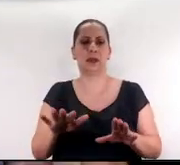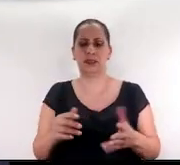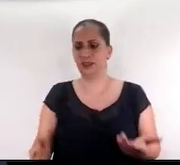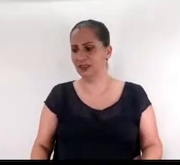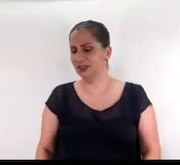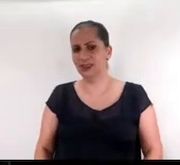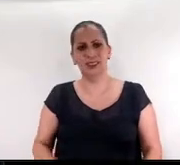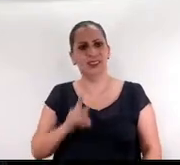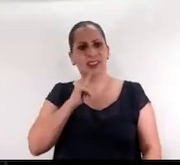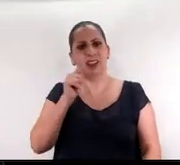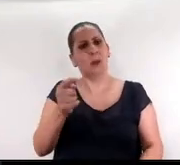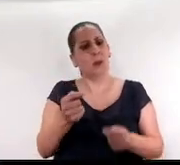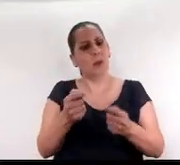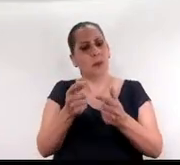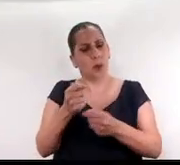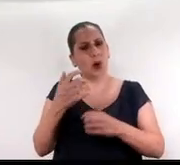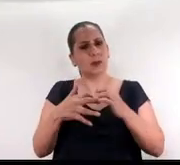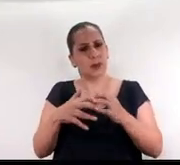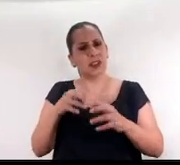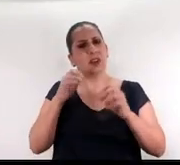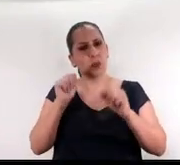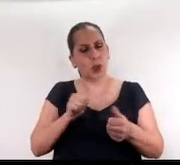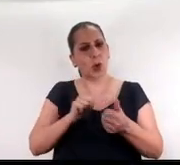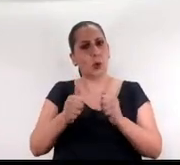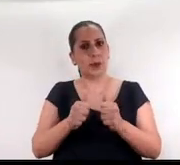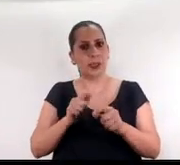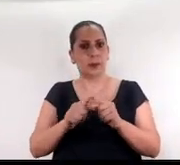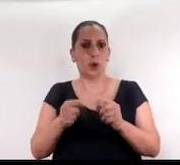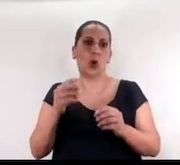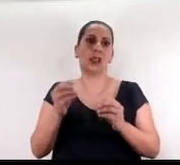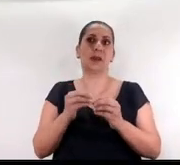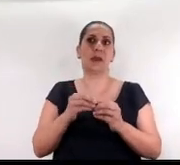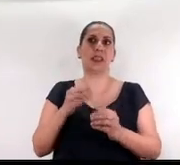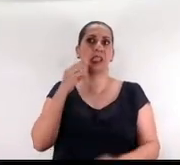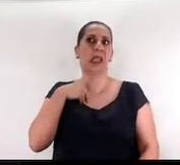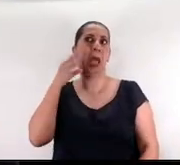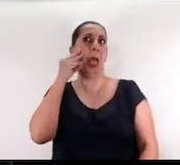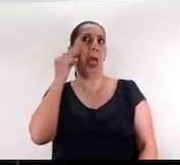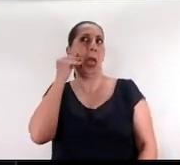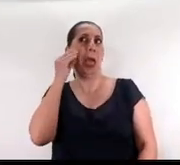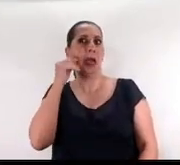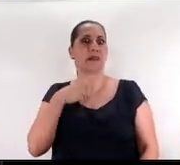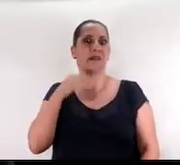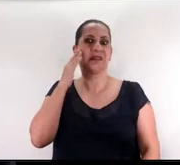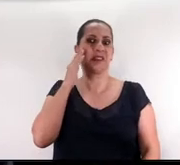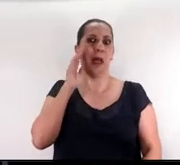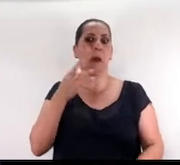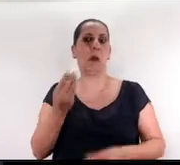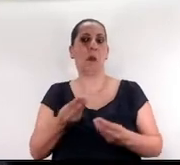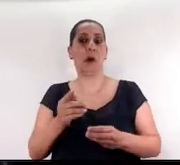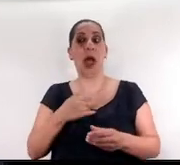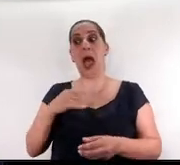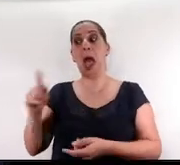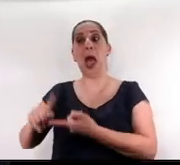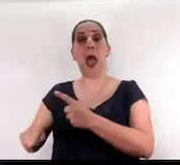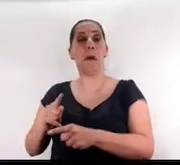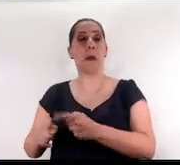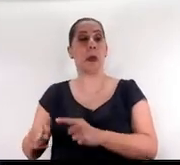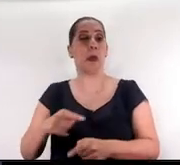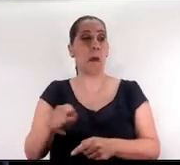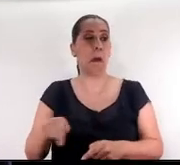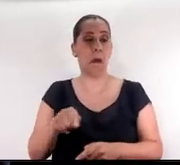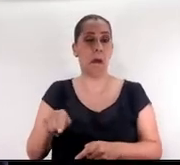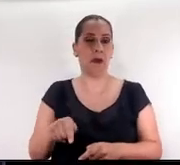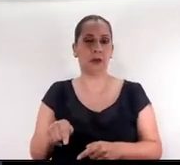muy pocas empresas puedan competir. Y aquellas empresas que más conocen los vericuetos y que tienen amistades. Al contrario, lo que